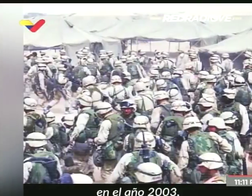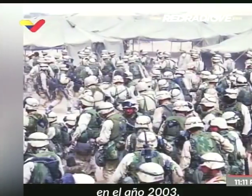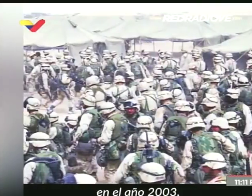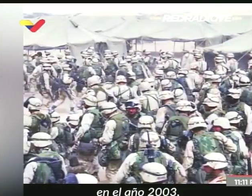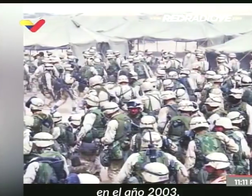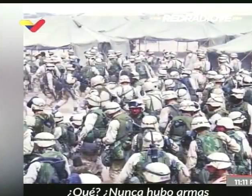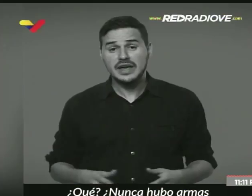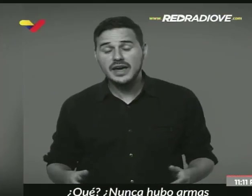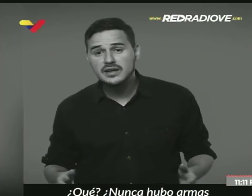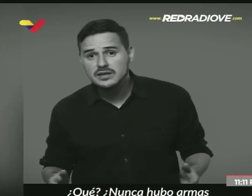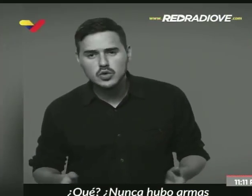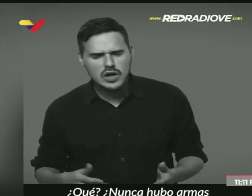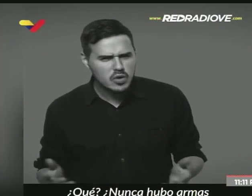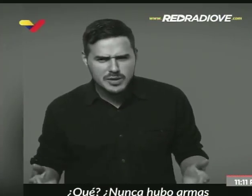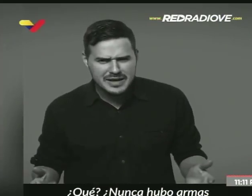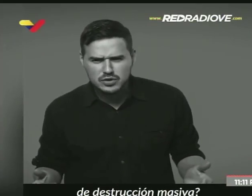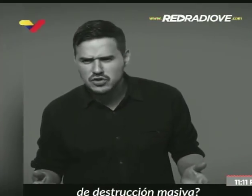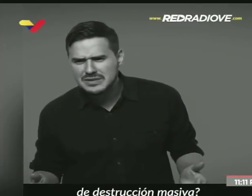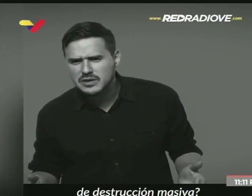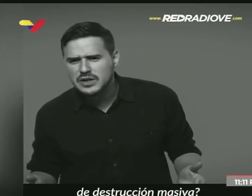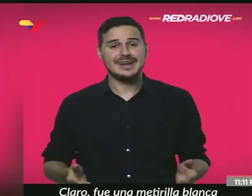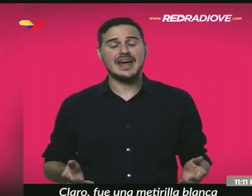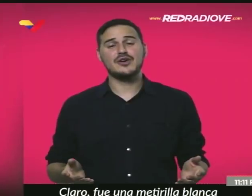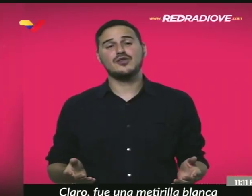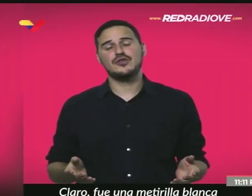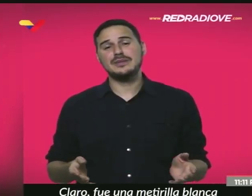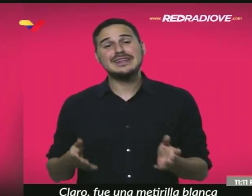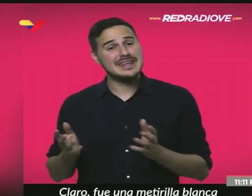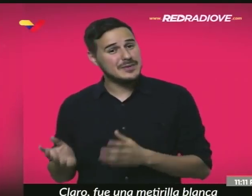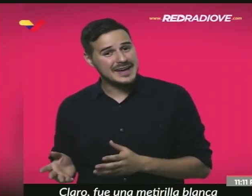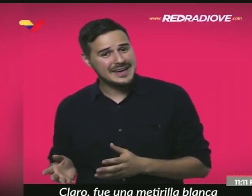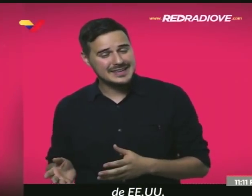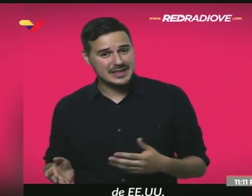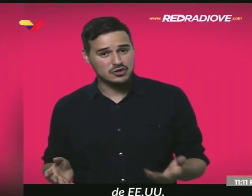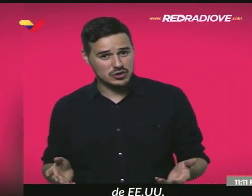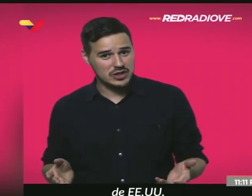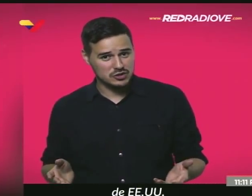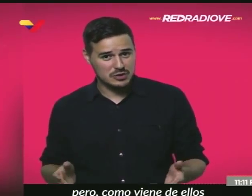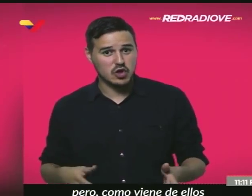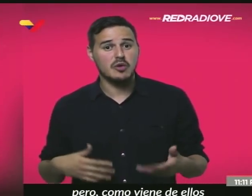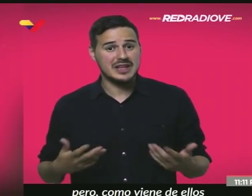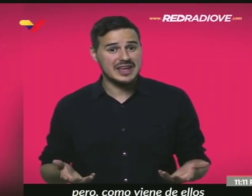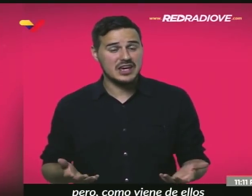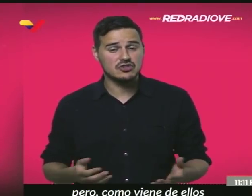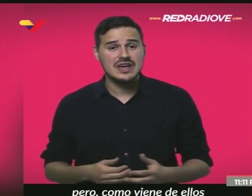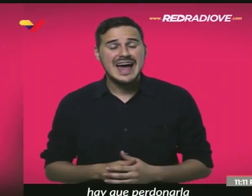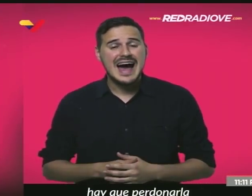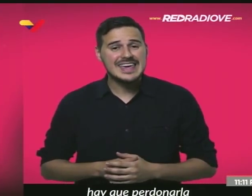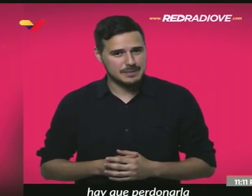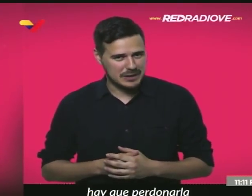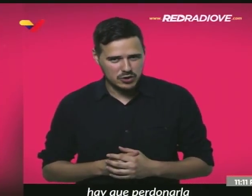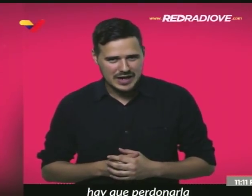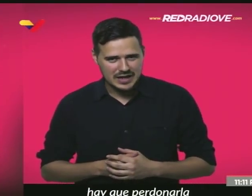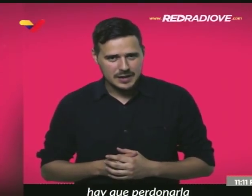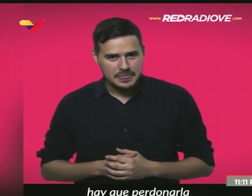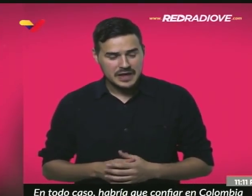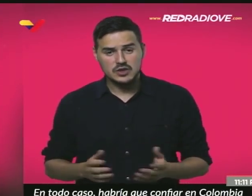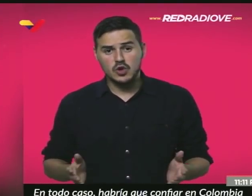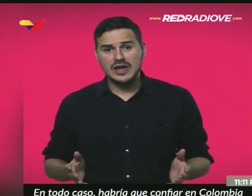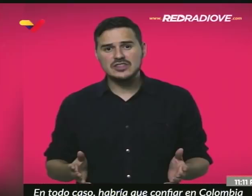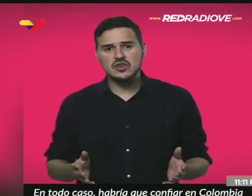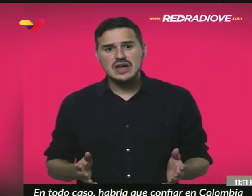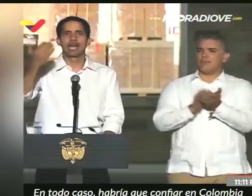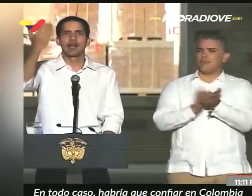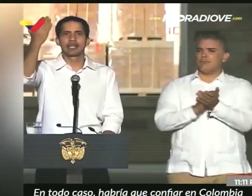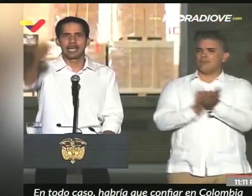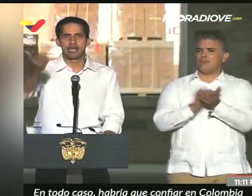en el año 2003? ¿Qué? ¿Nunca hubo armas de destrucción masiva? Claro, fue una mentirilla blanca de Estados Unidos, pero como viene de ellos, hay que perdonarla. En